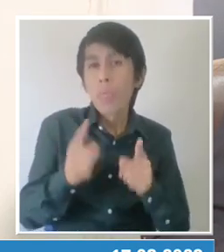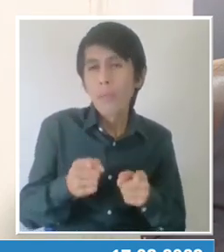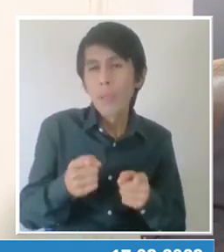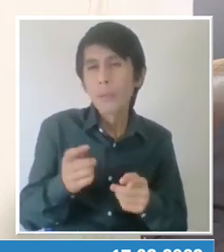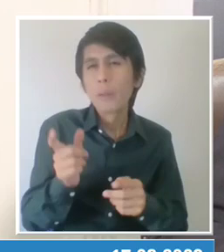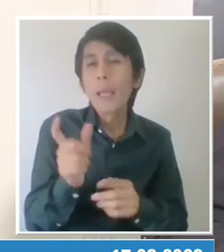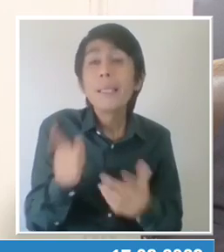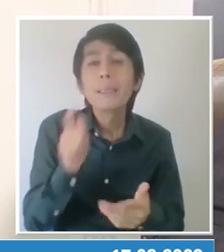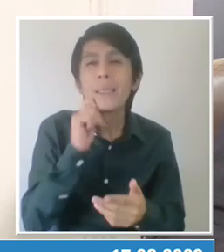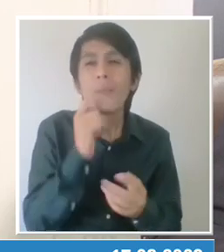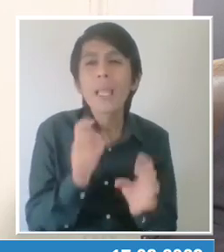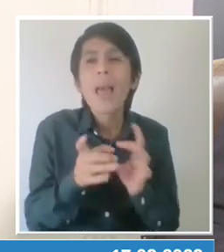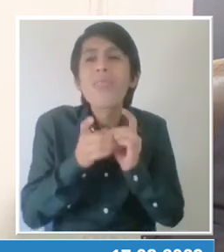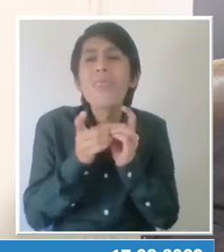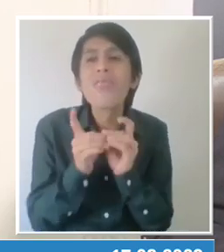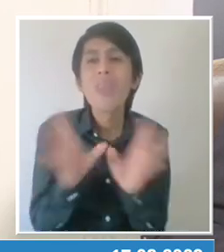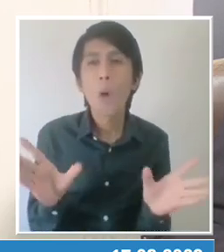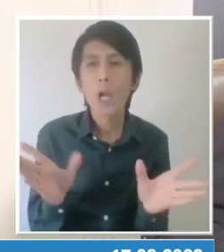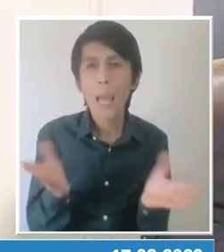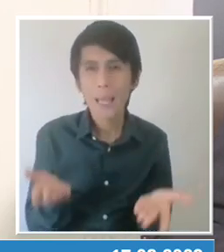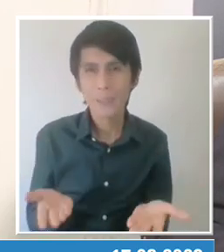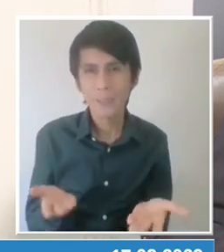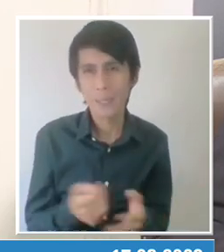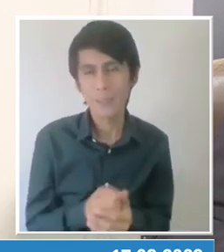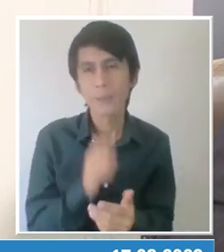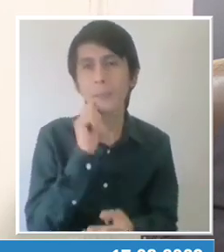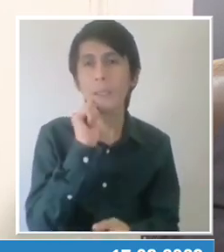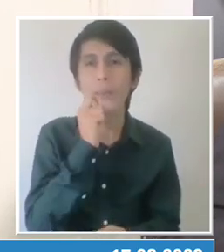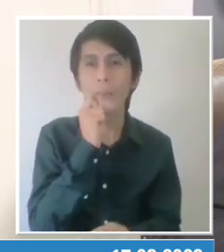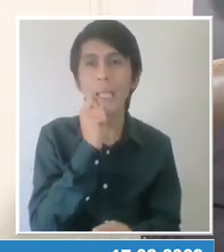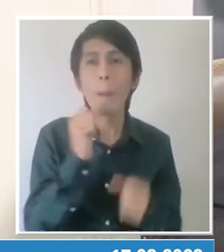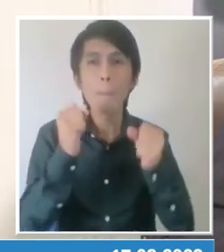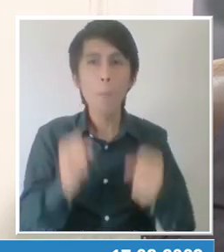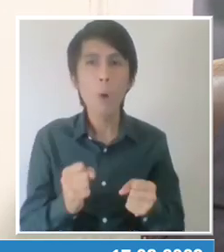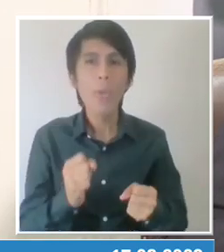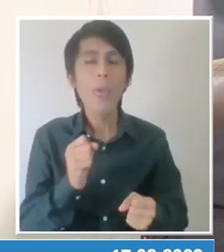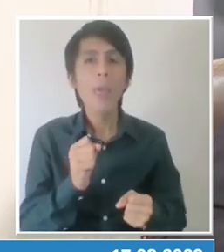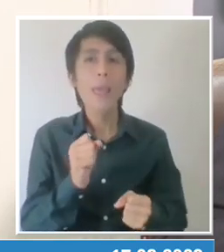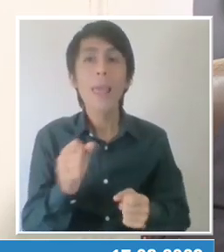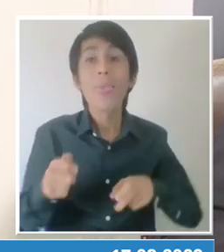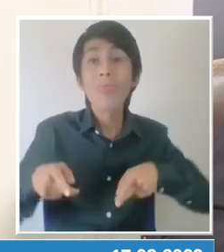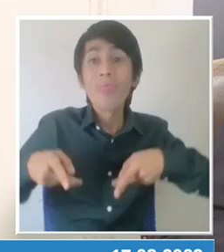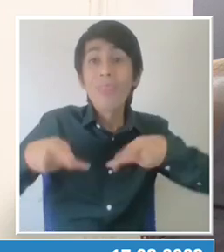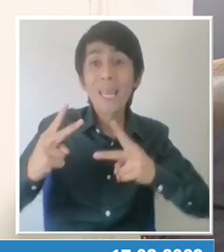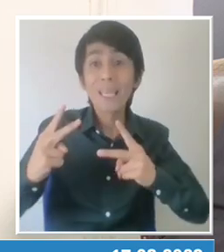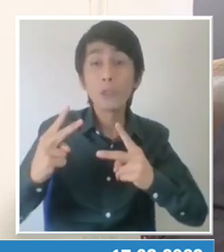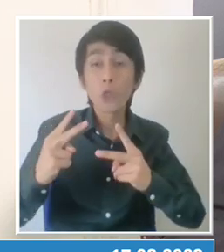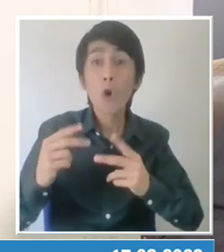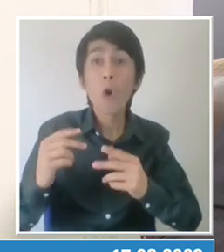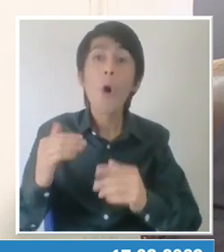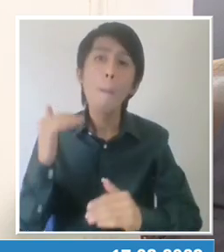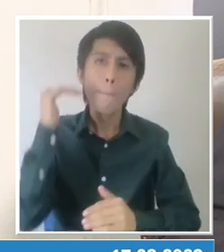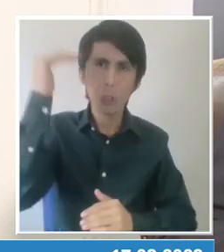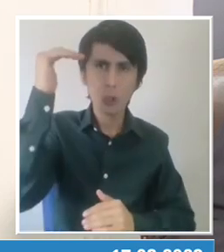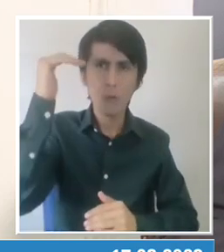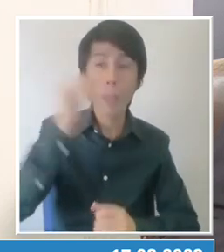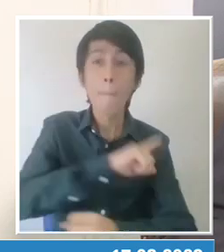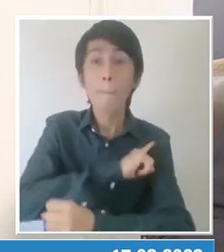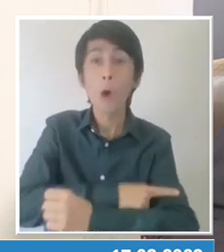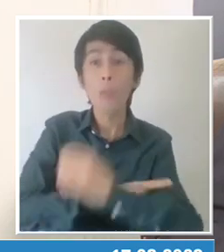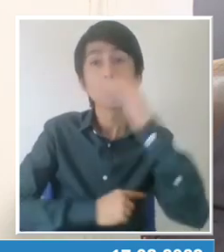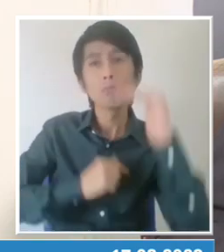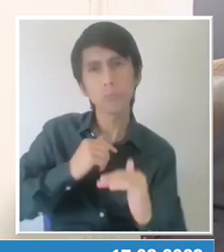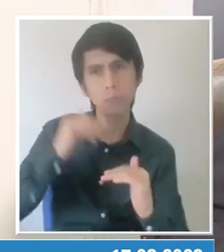democracia, eso es tener el derecho por sobre el poder. Eso es sentirse parte de